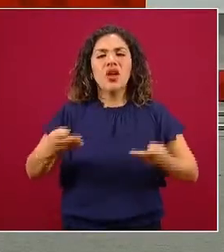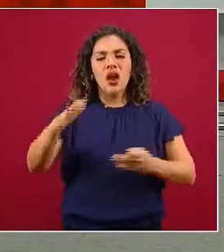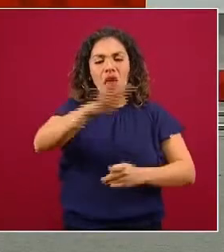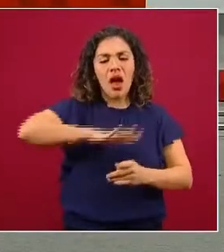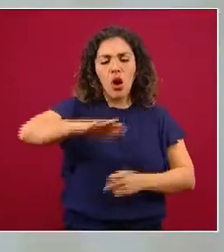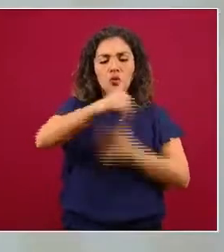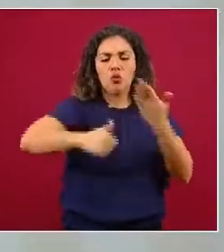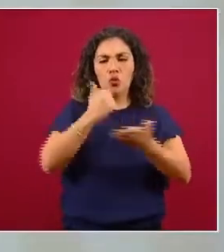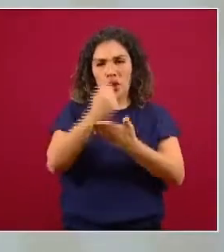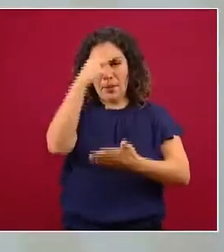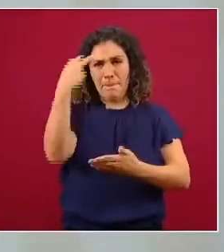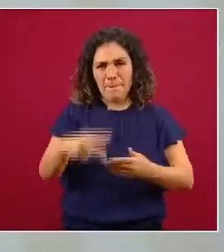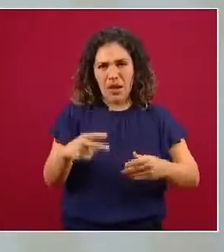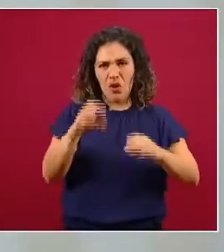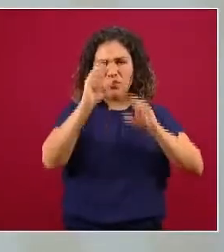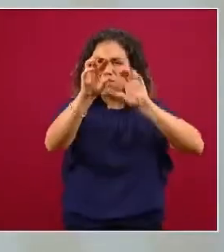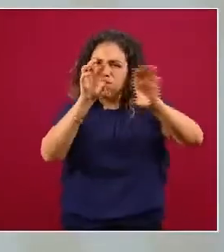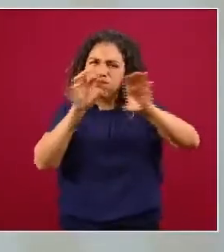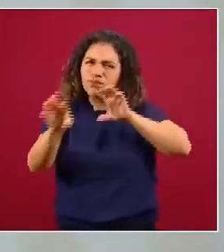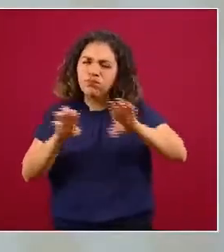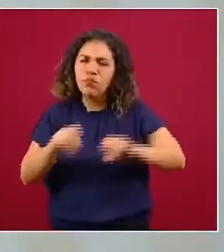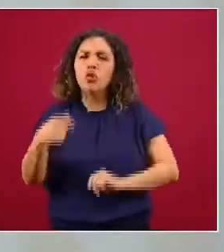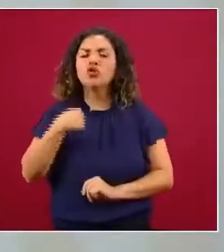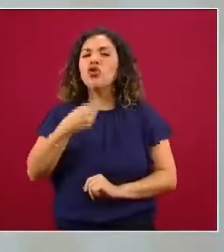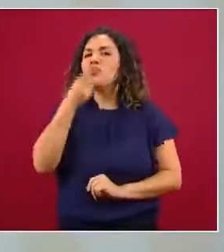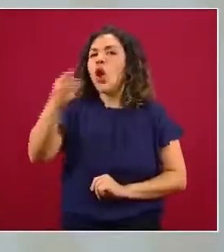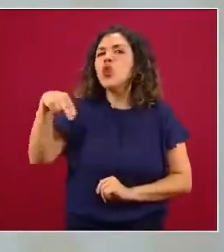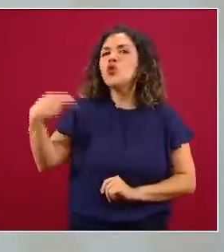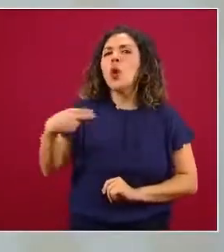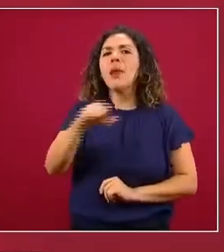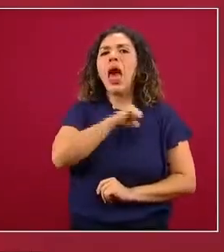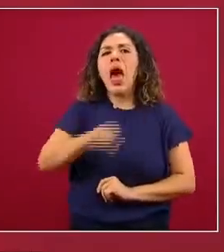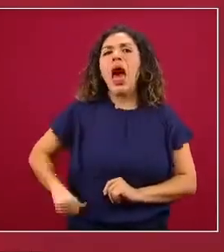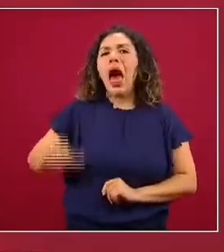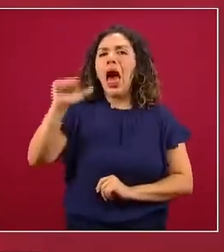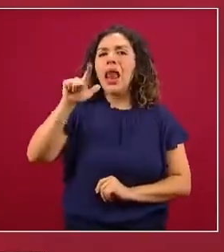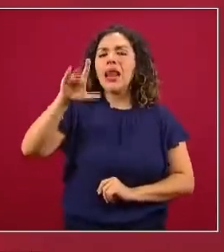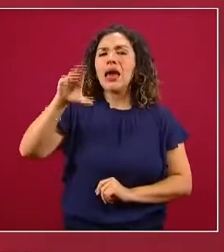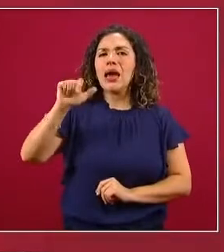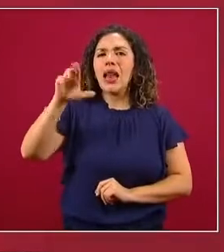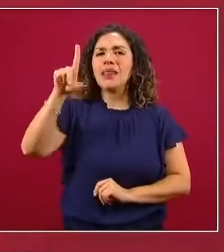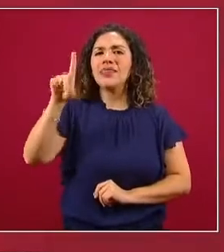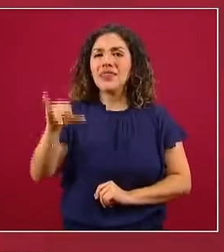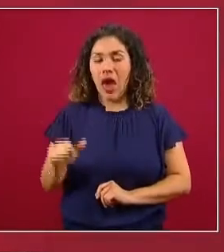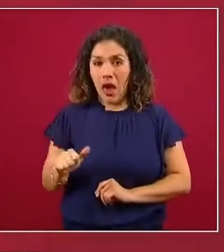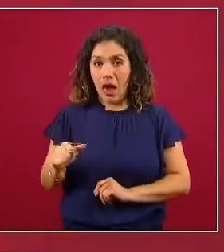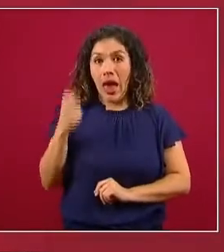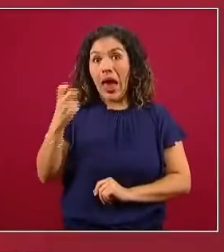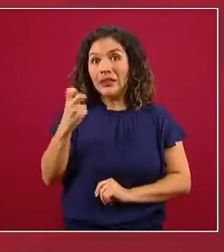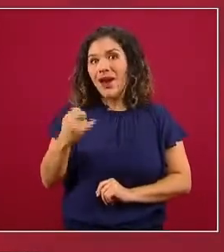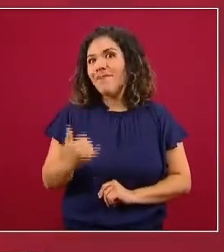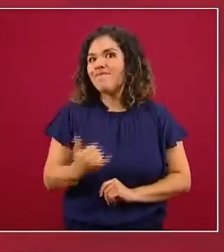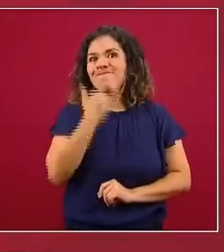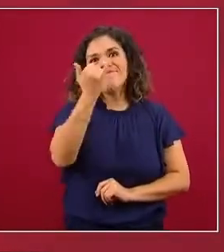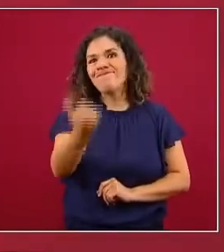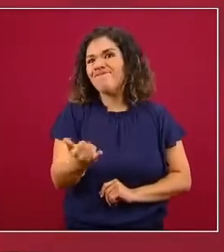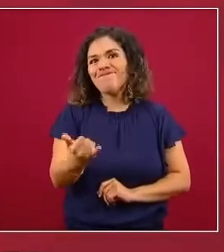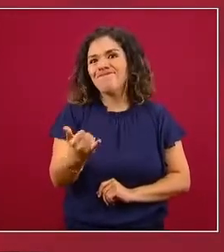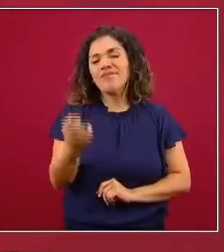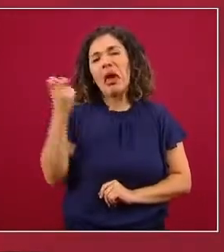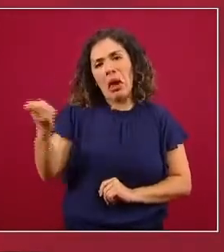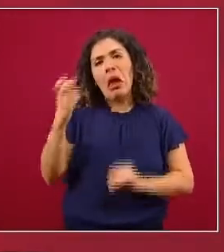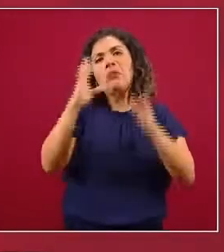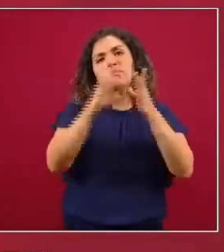de México, les hemos llamado alcaldías, y esto es un error. Y nos